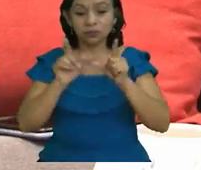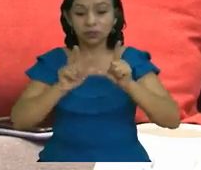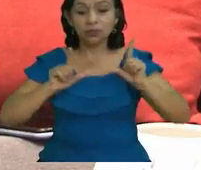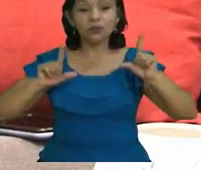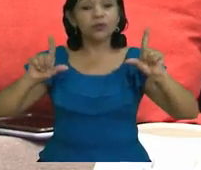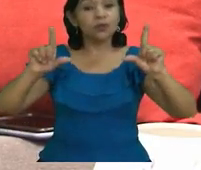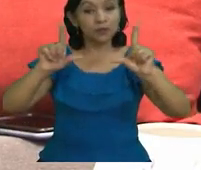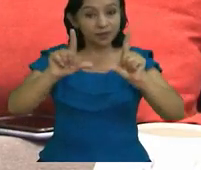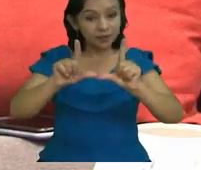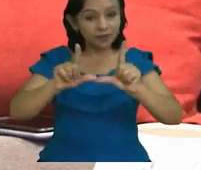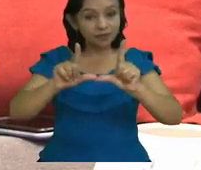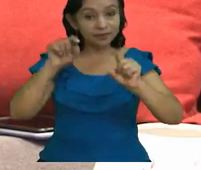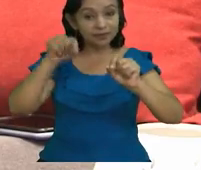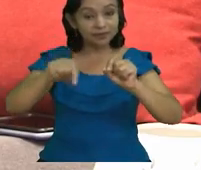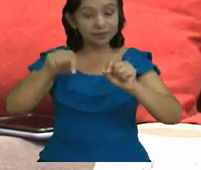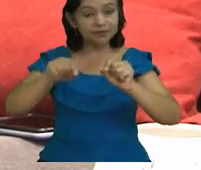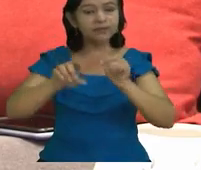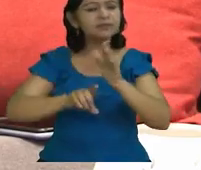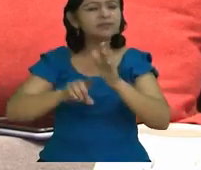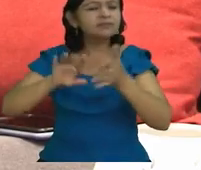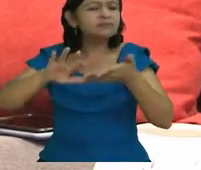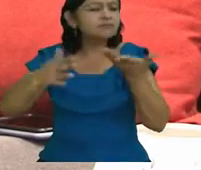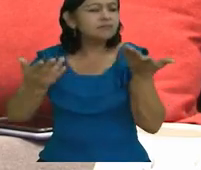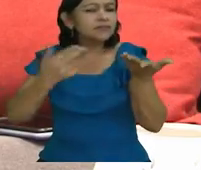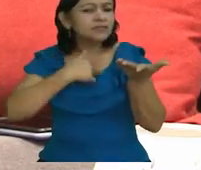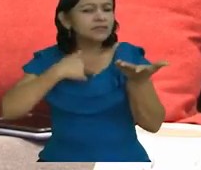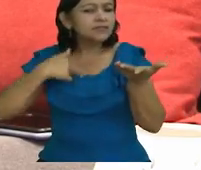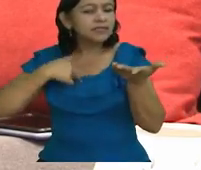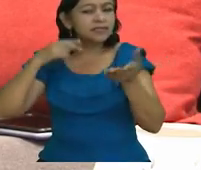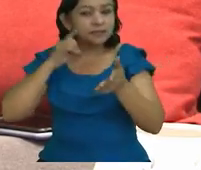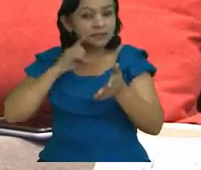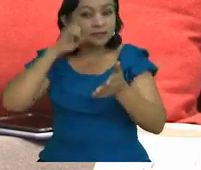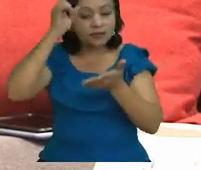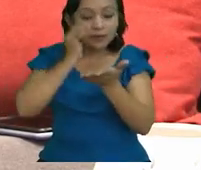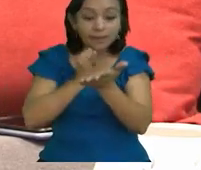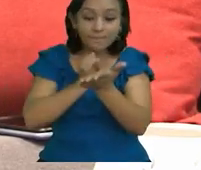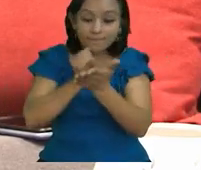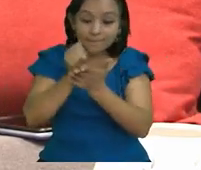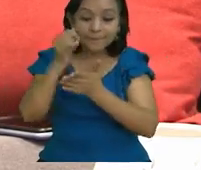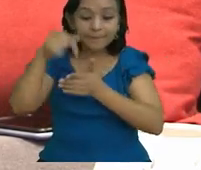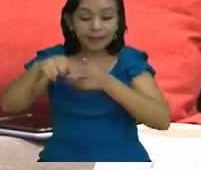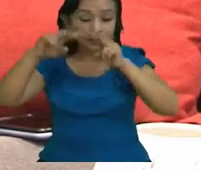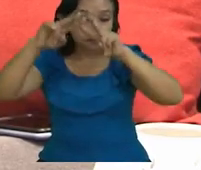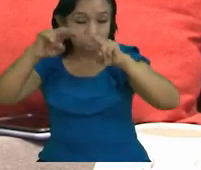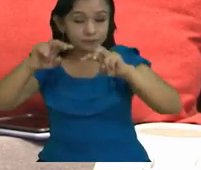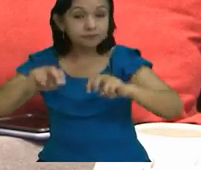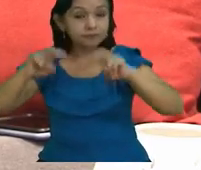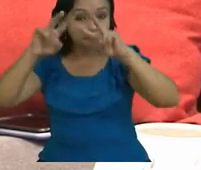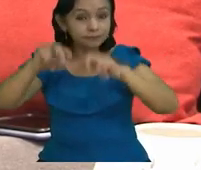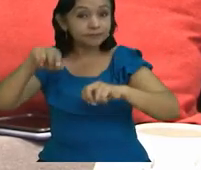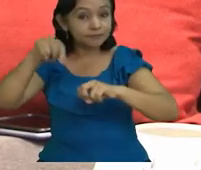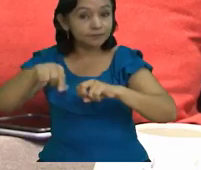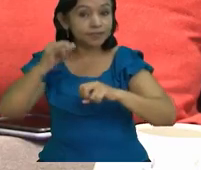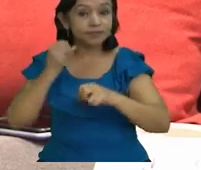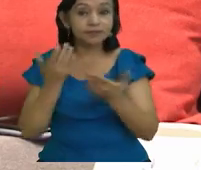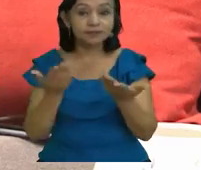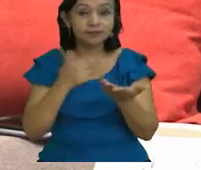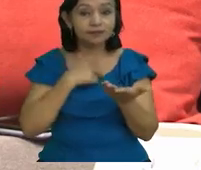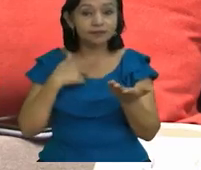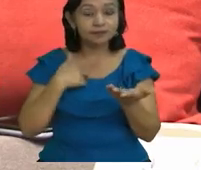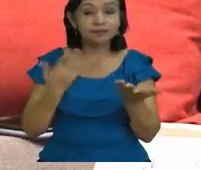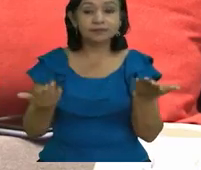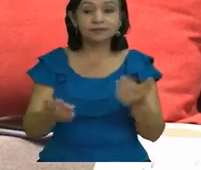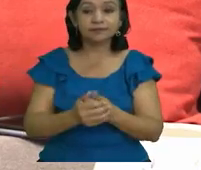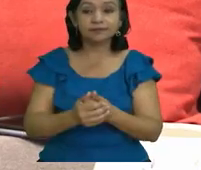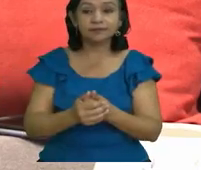espacios donde desarrollamos nuestros procesos de investigación. Okay. Esto aparte de los que tenemos